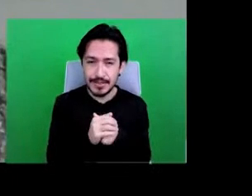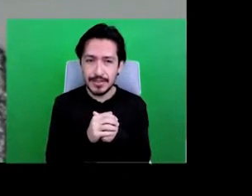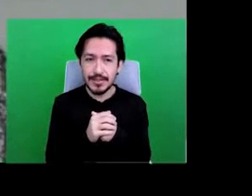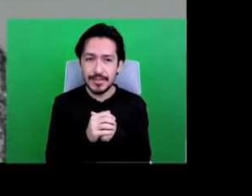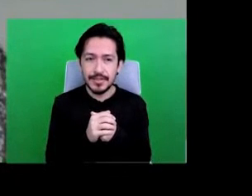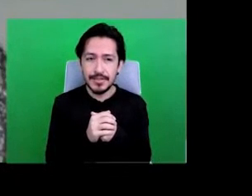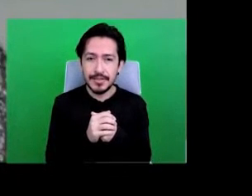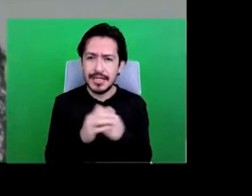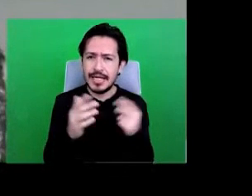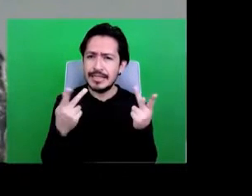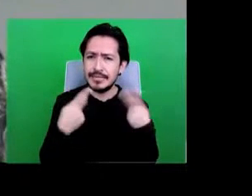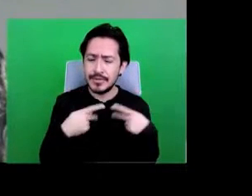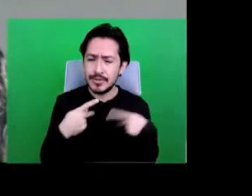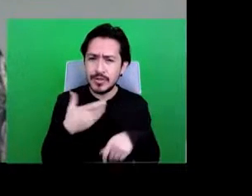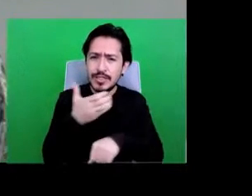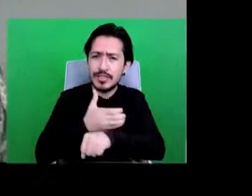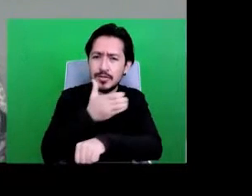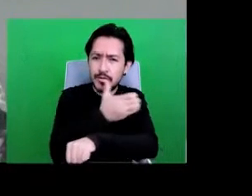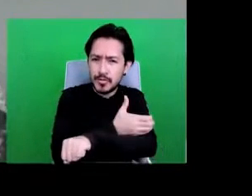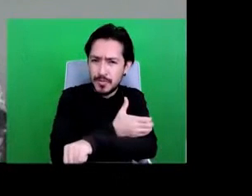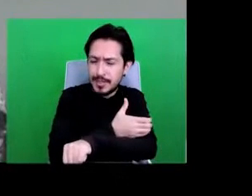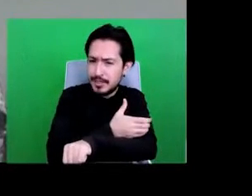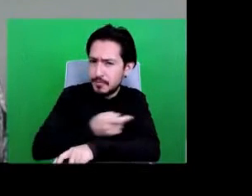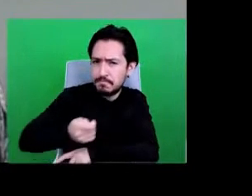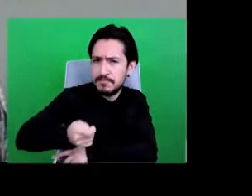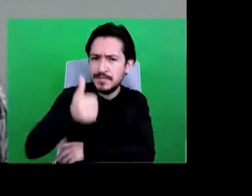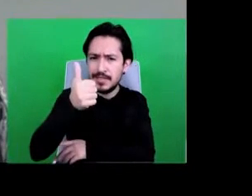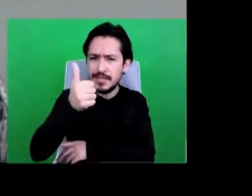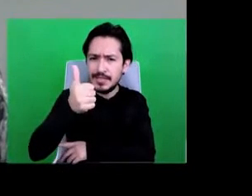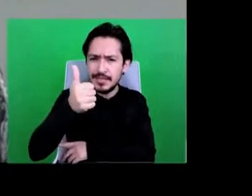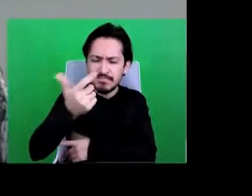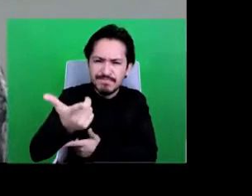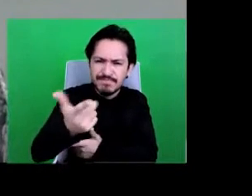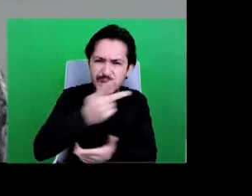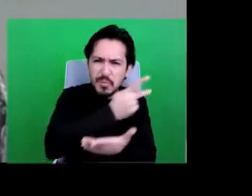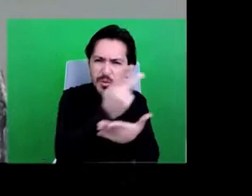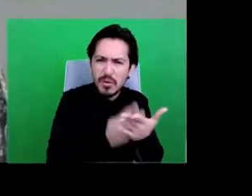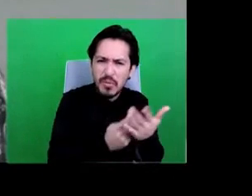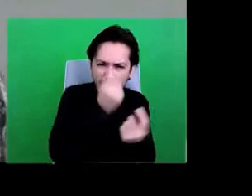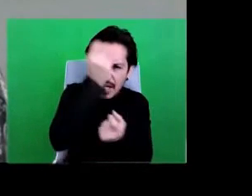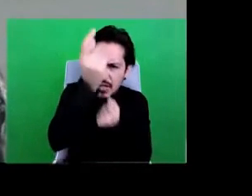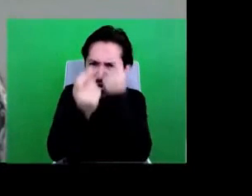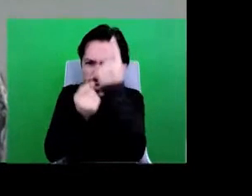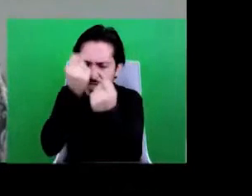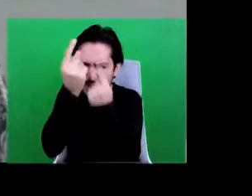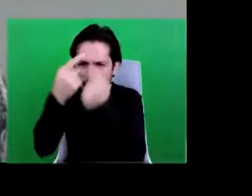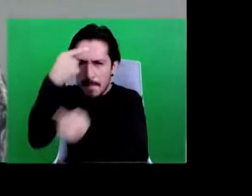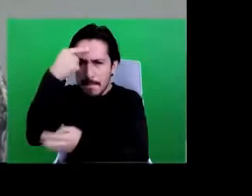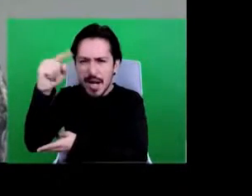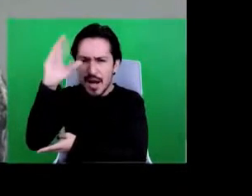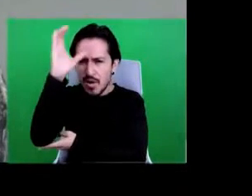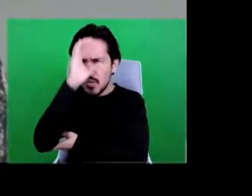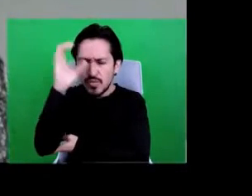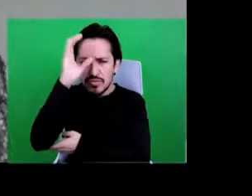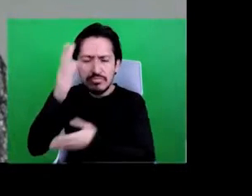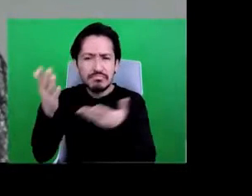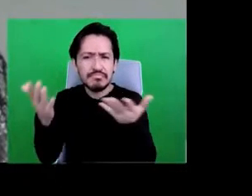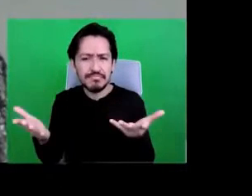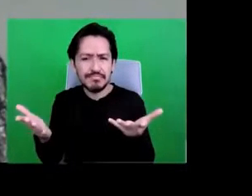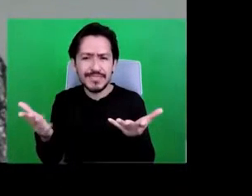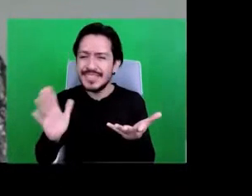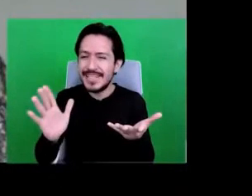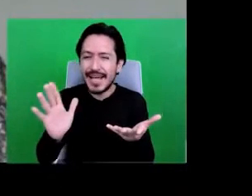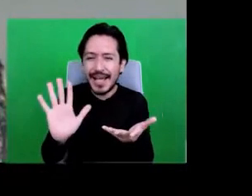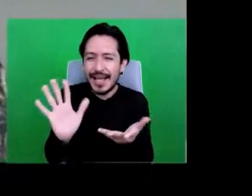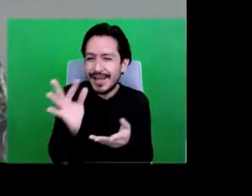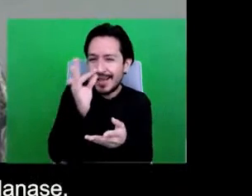que nos acompañan por primera vez, ¿qué es Innovación para la Cultura? Bueno, es un programa de largo aliento que en su primera fase,